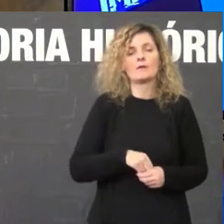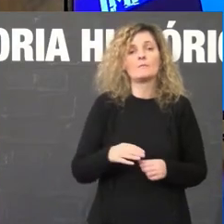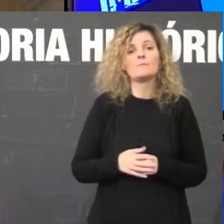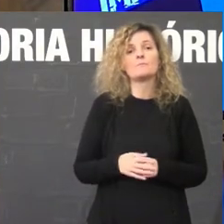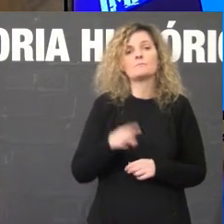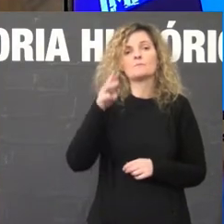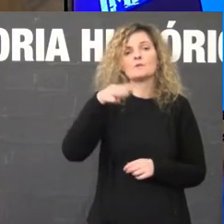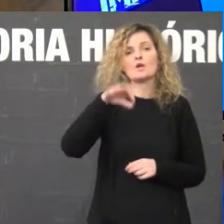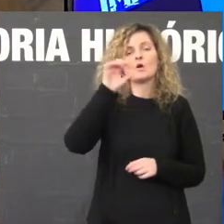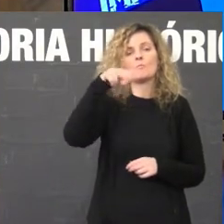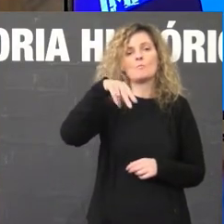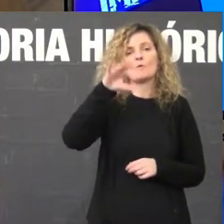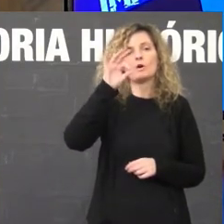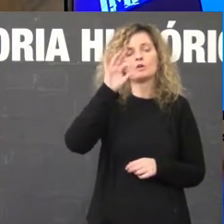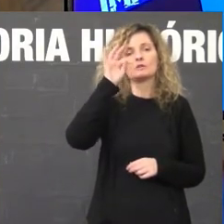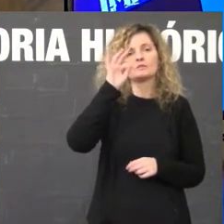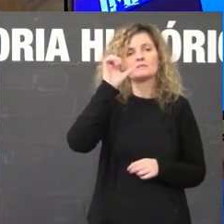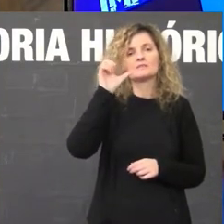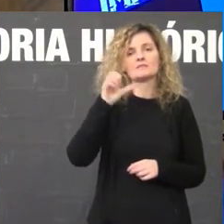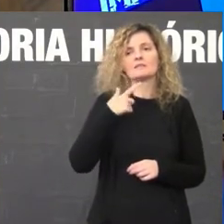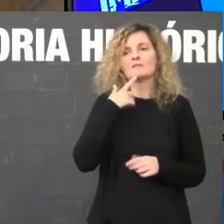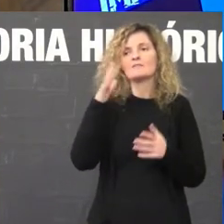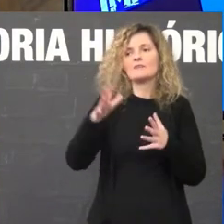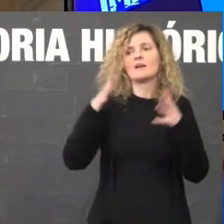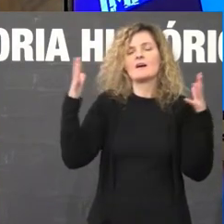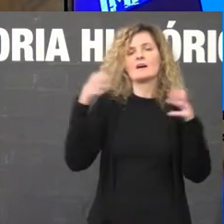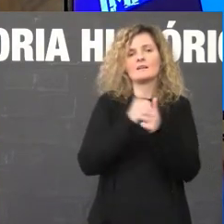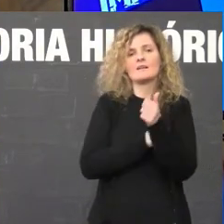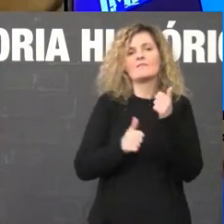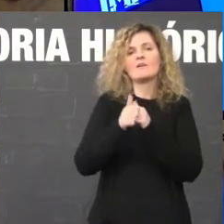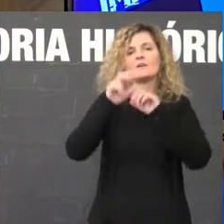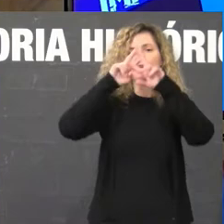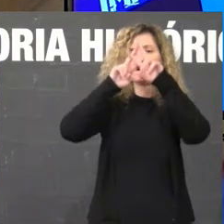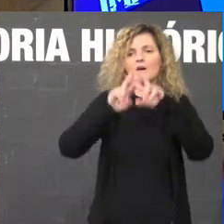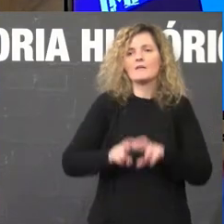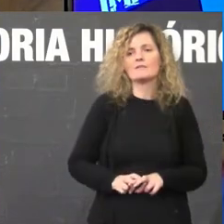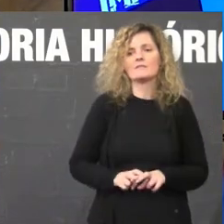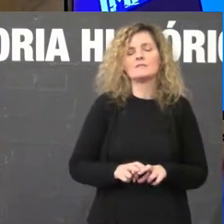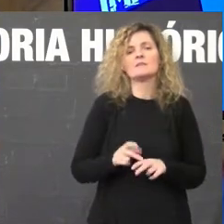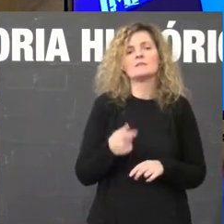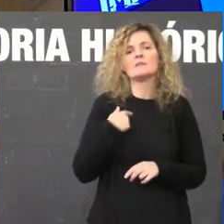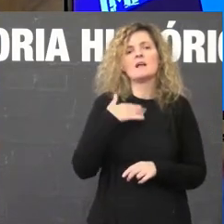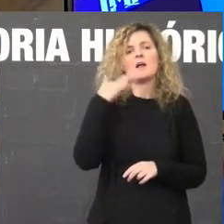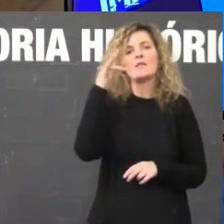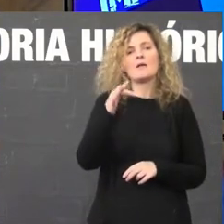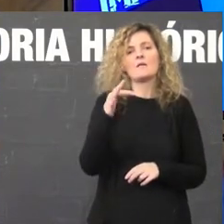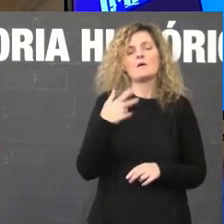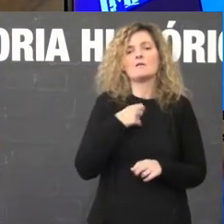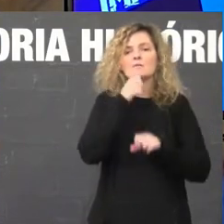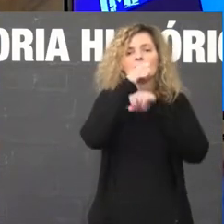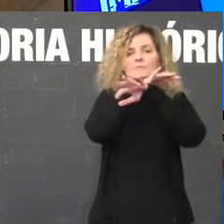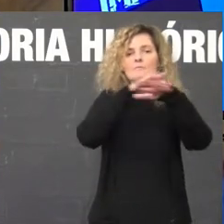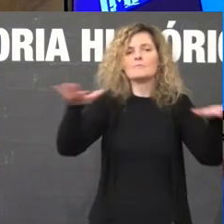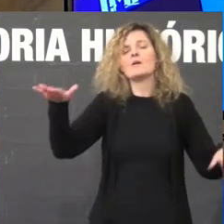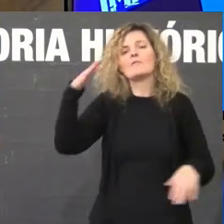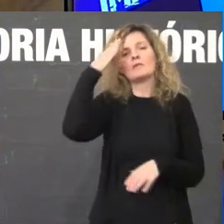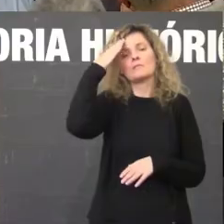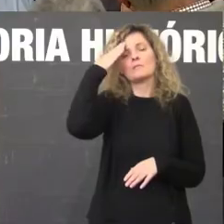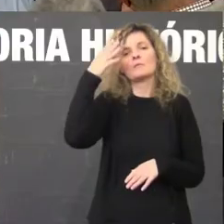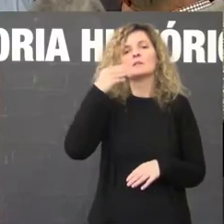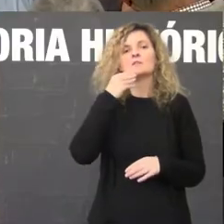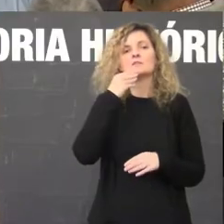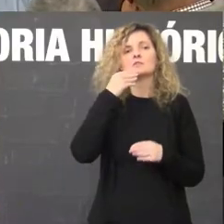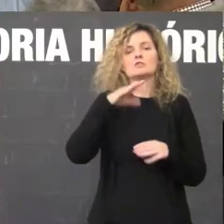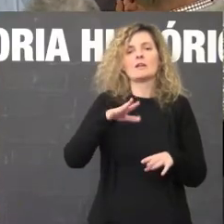a Montse Fajardo, a gran referente na investigación e ademais divulgadora da Memoria Histórica na